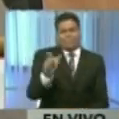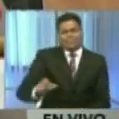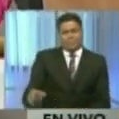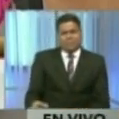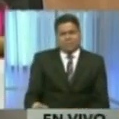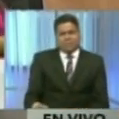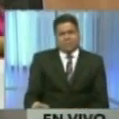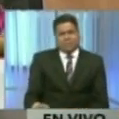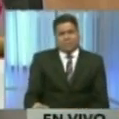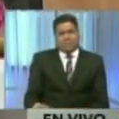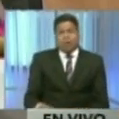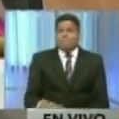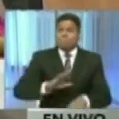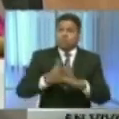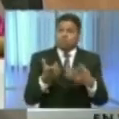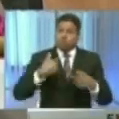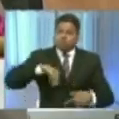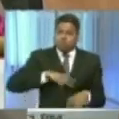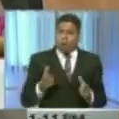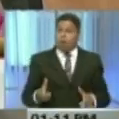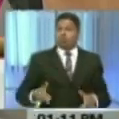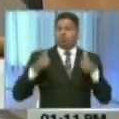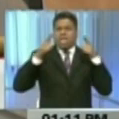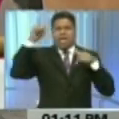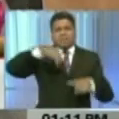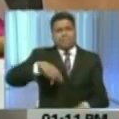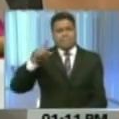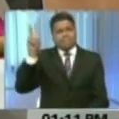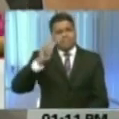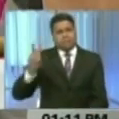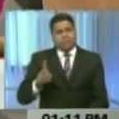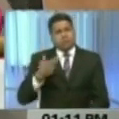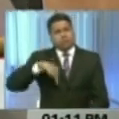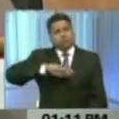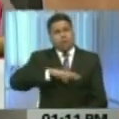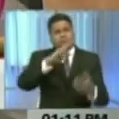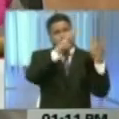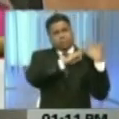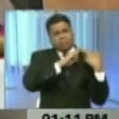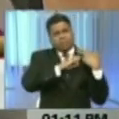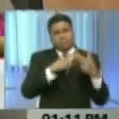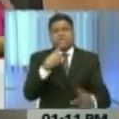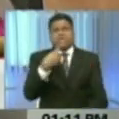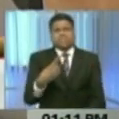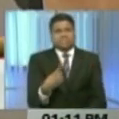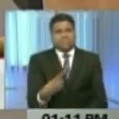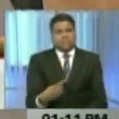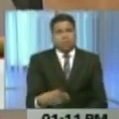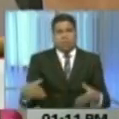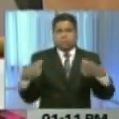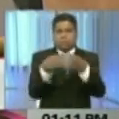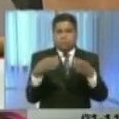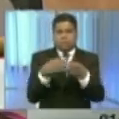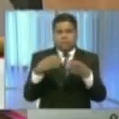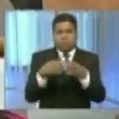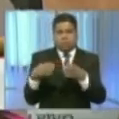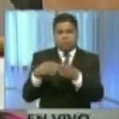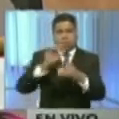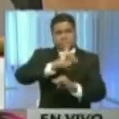eso nosotros, como autoridad de Venezuela, tenemos que responsablemente denunciar esto ante la comunidad